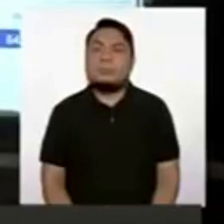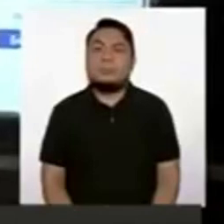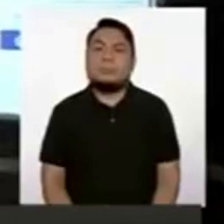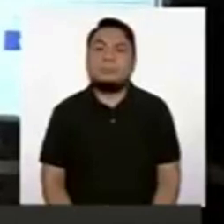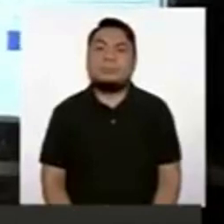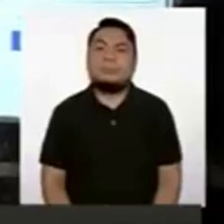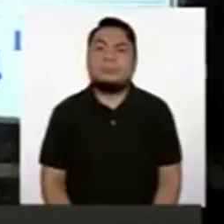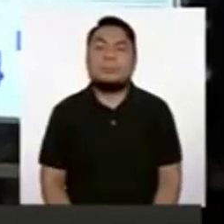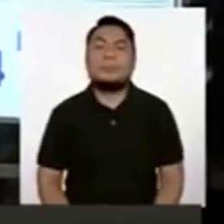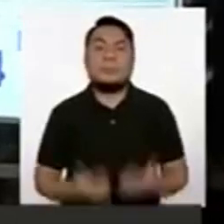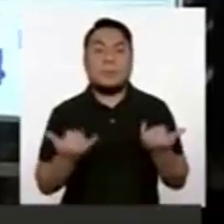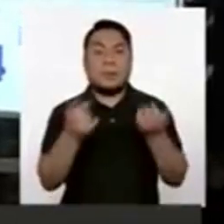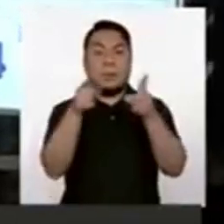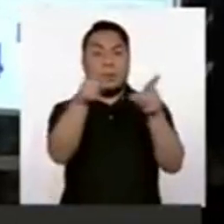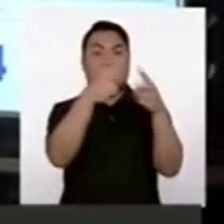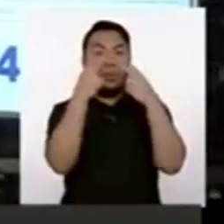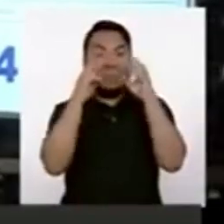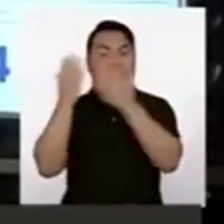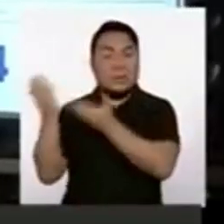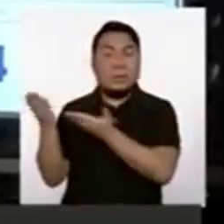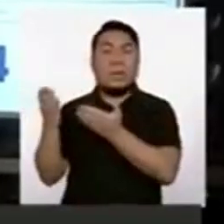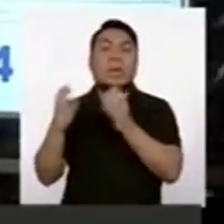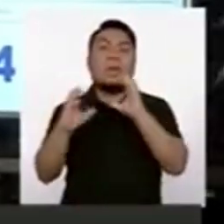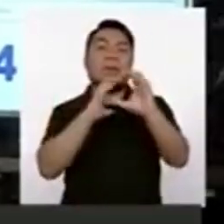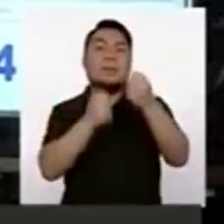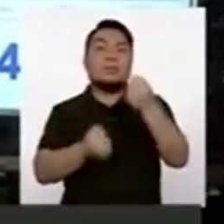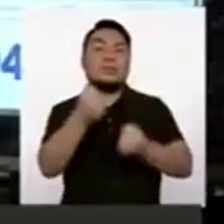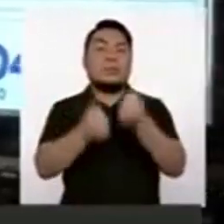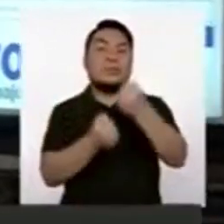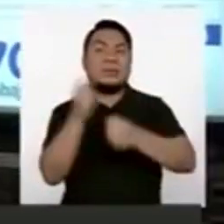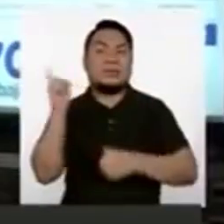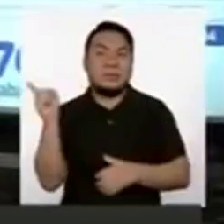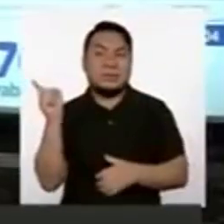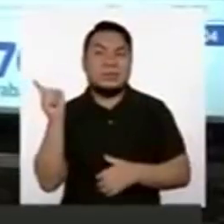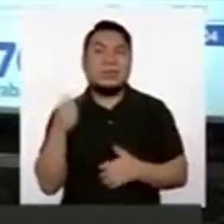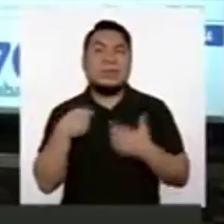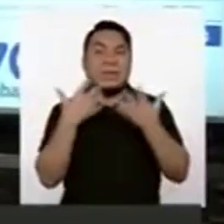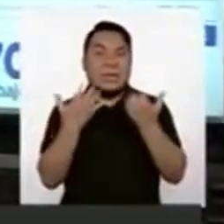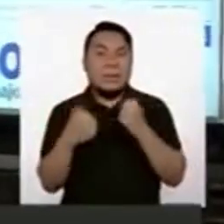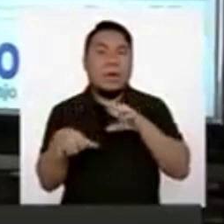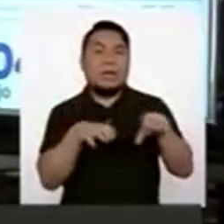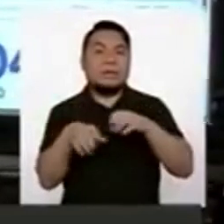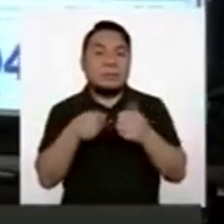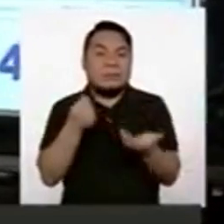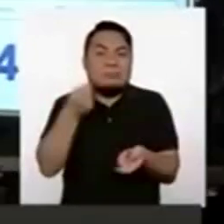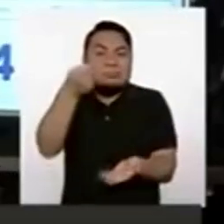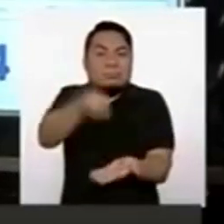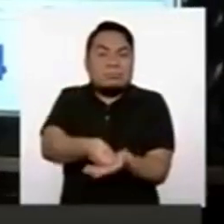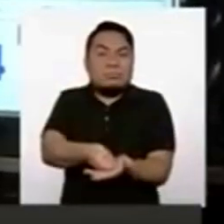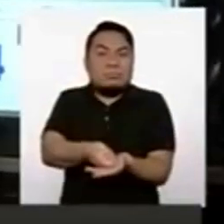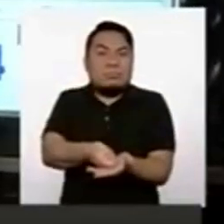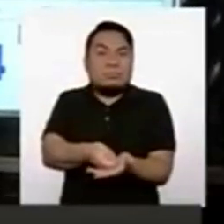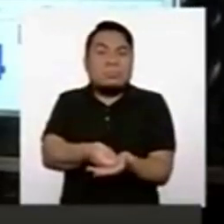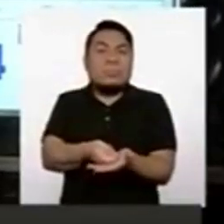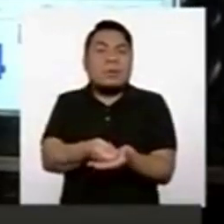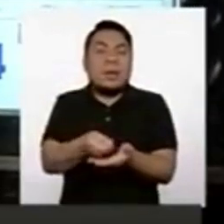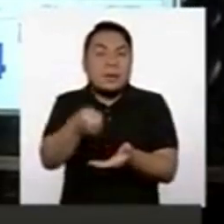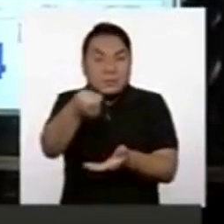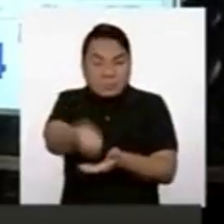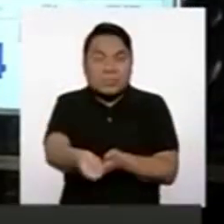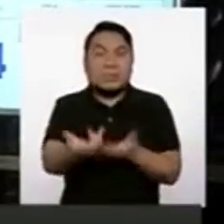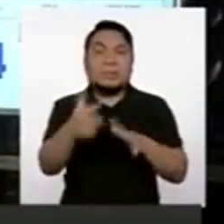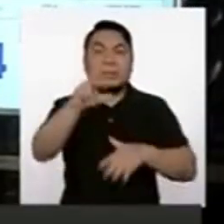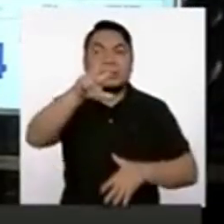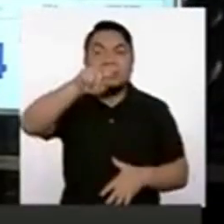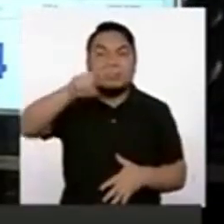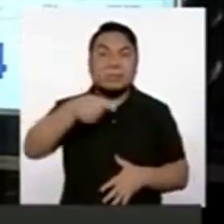Si ustedes aprecian, en transportes y comunicaciones queremos hacer una inversión de